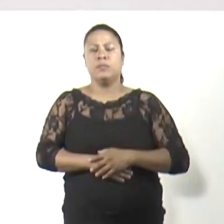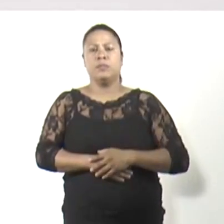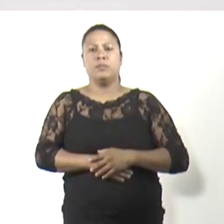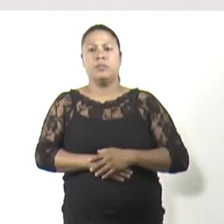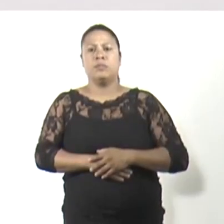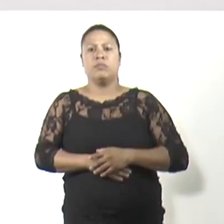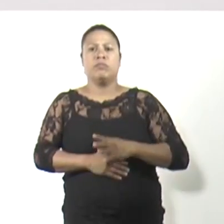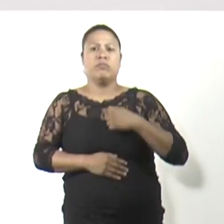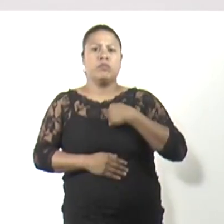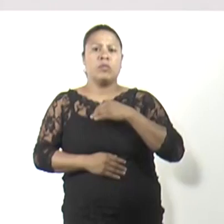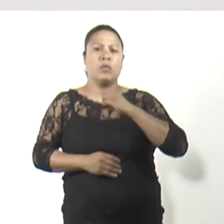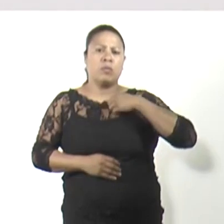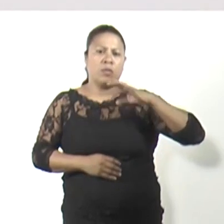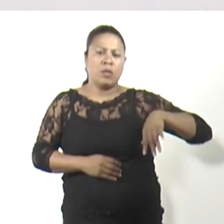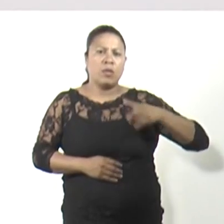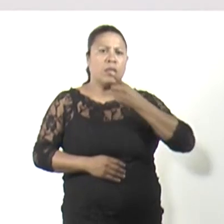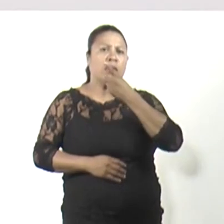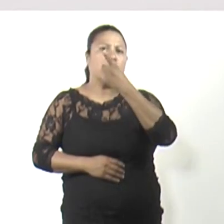Preceptos, decíamos,